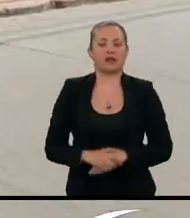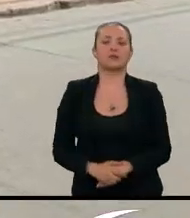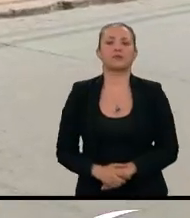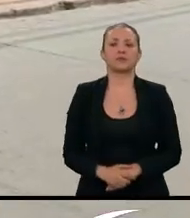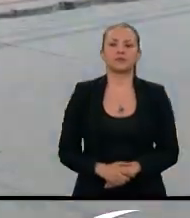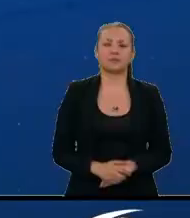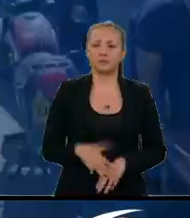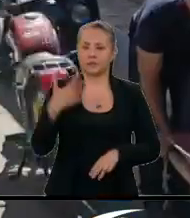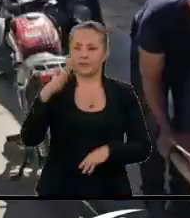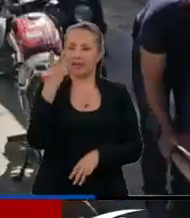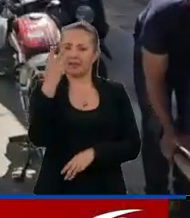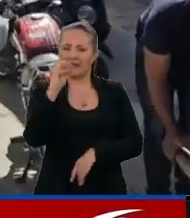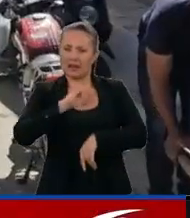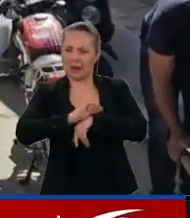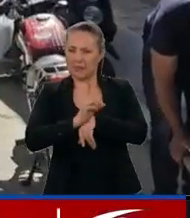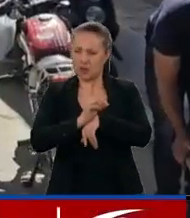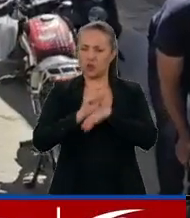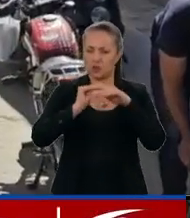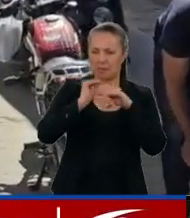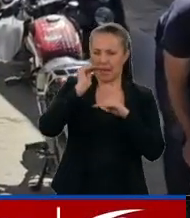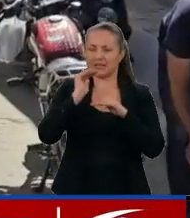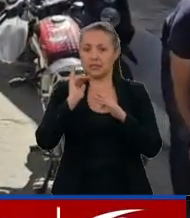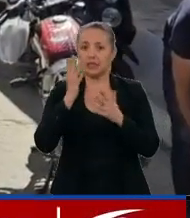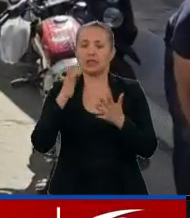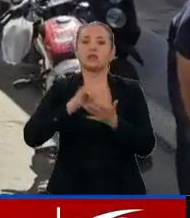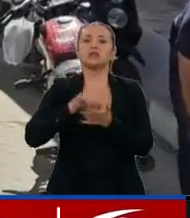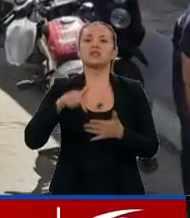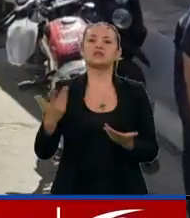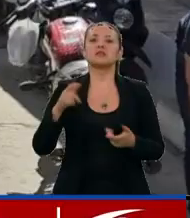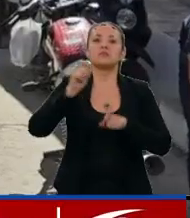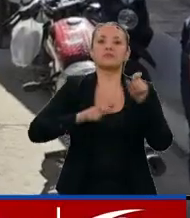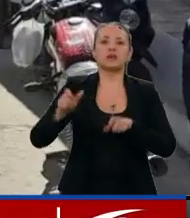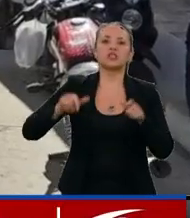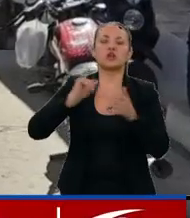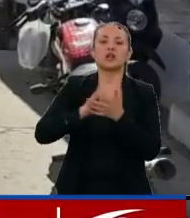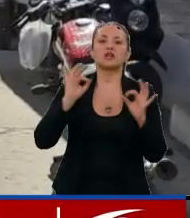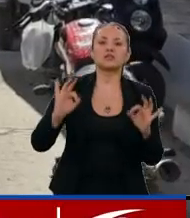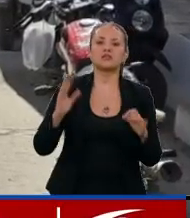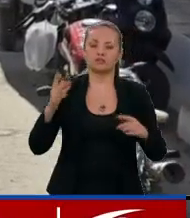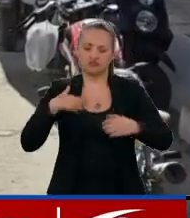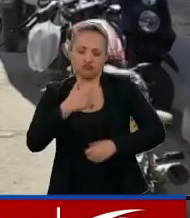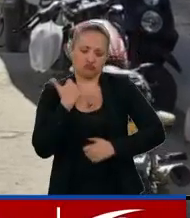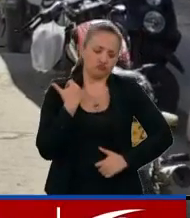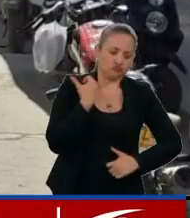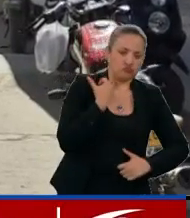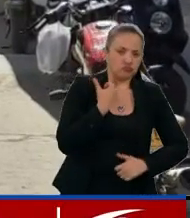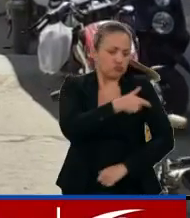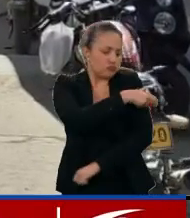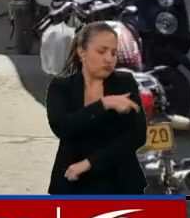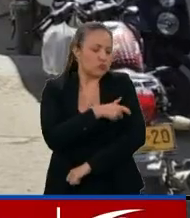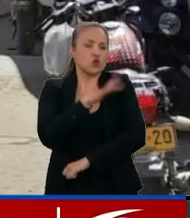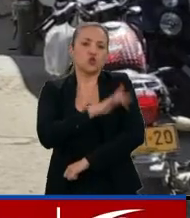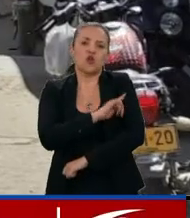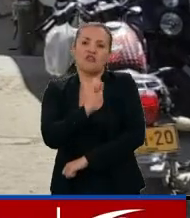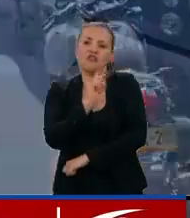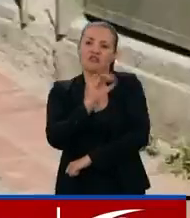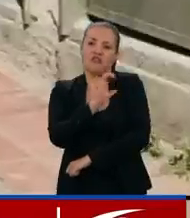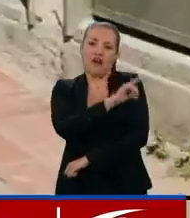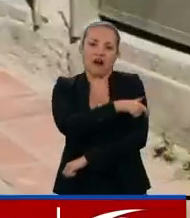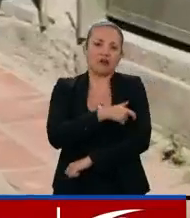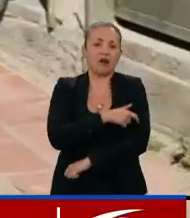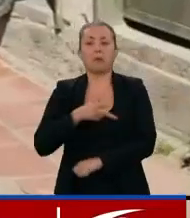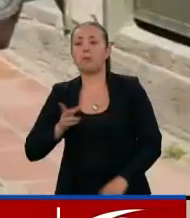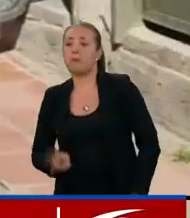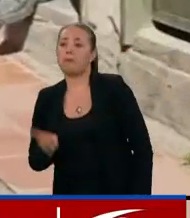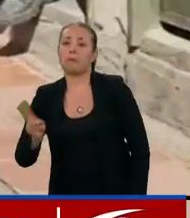Por más de media hora, hombres armados con fusiles y portando brazaletes alusivos a las FARC se pasearon por las calles de San